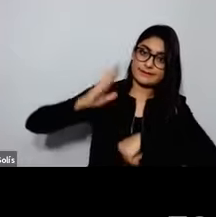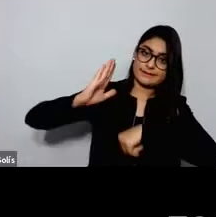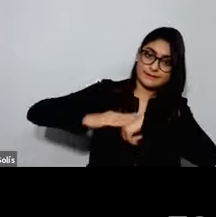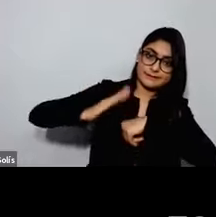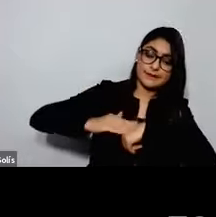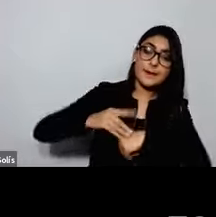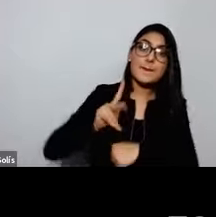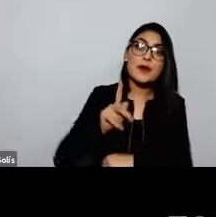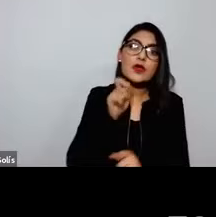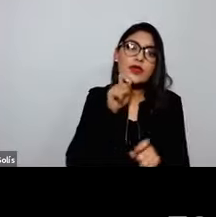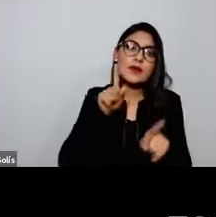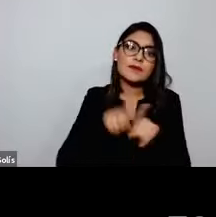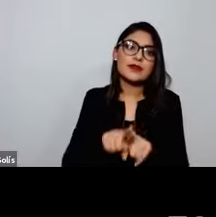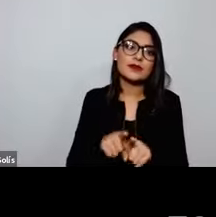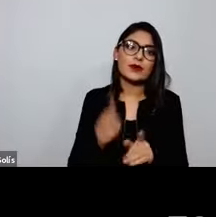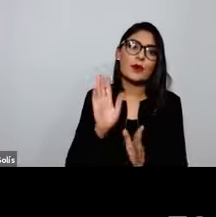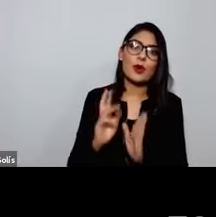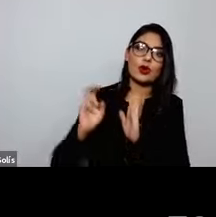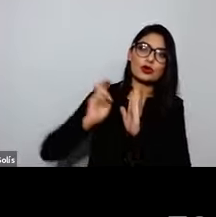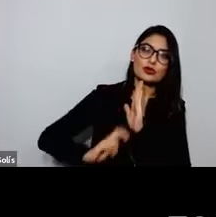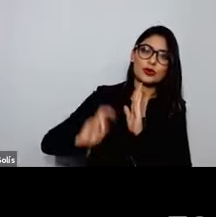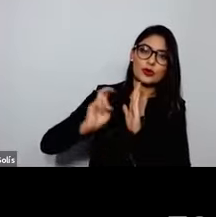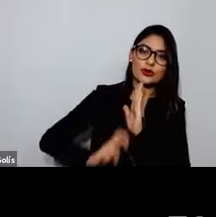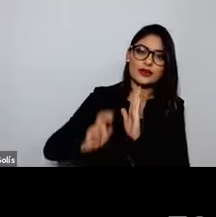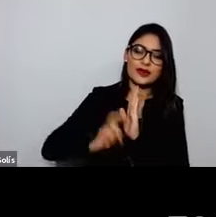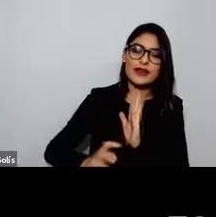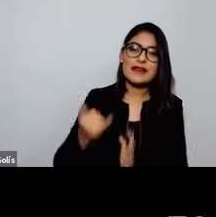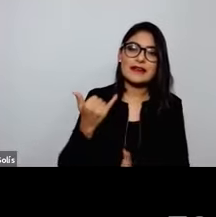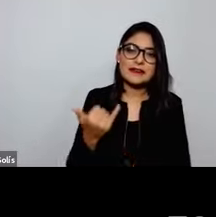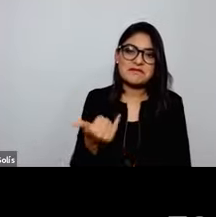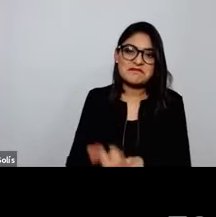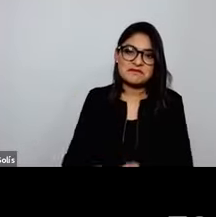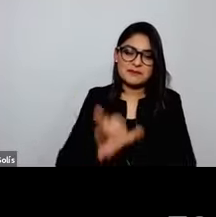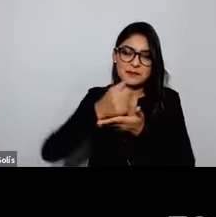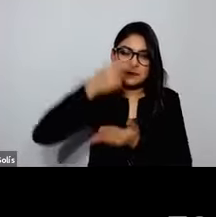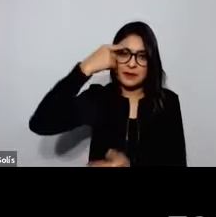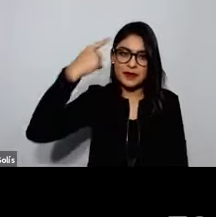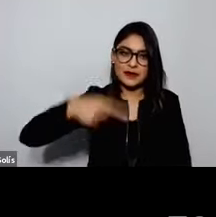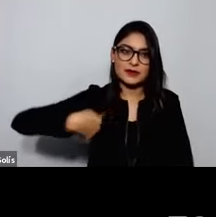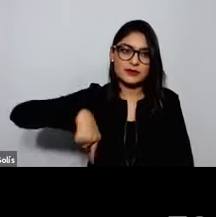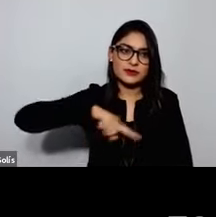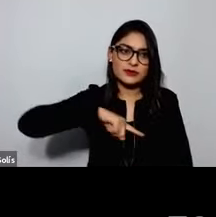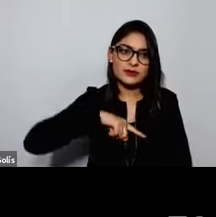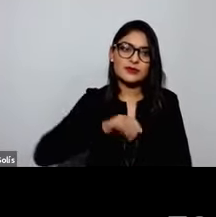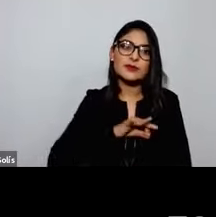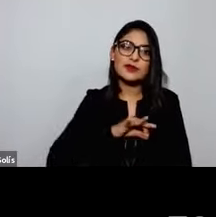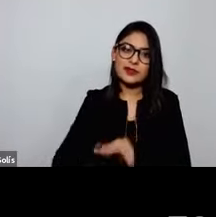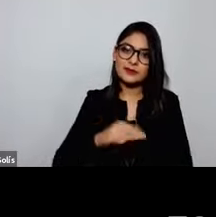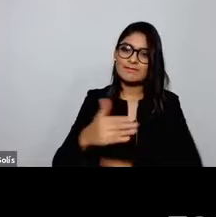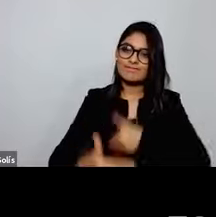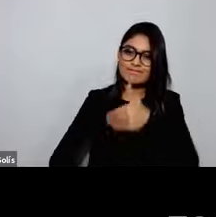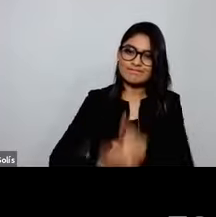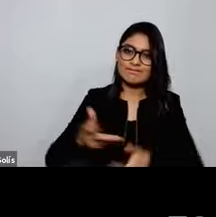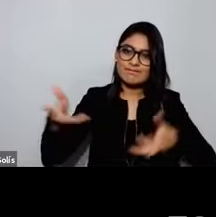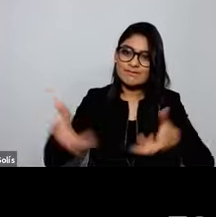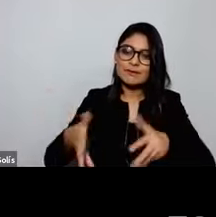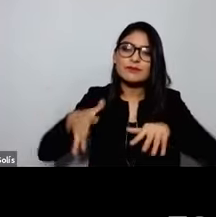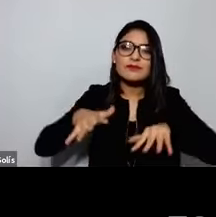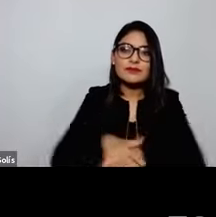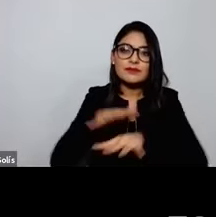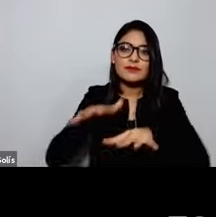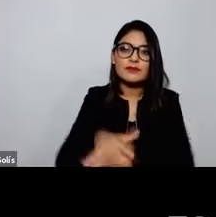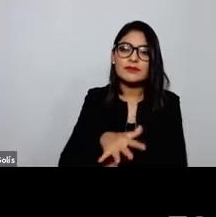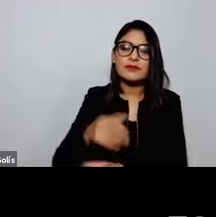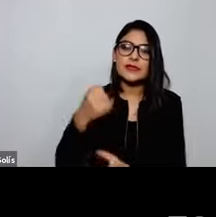nos interpela y nos invita a convertirnos en agentes activos de este cambio social y de una lucha por